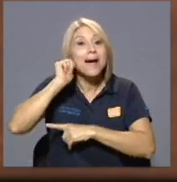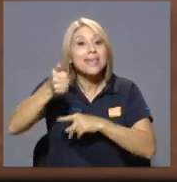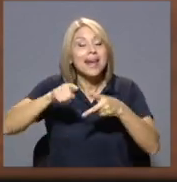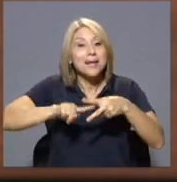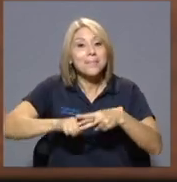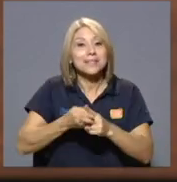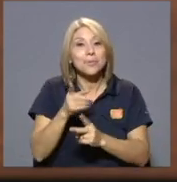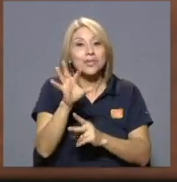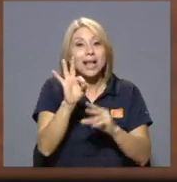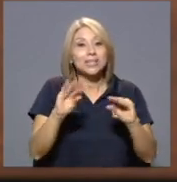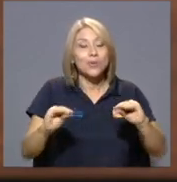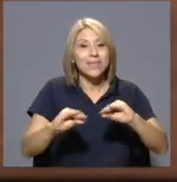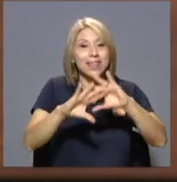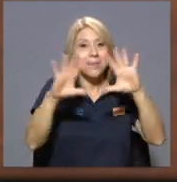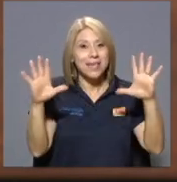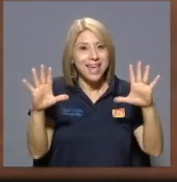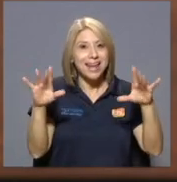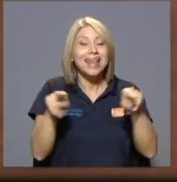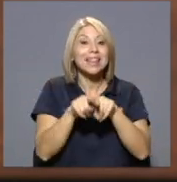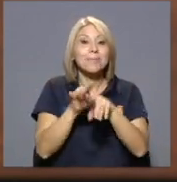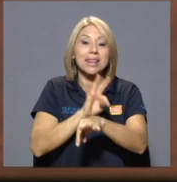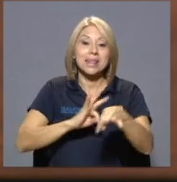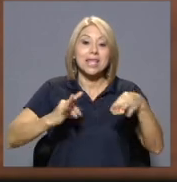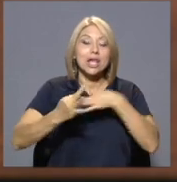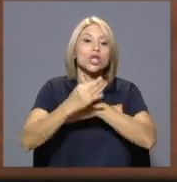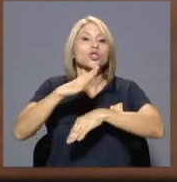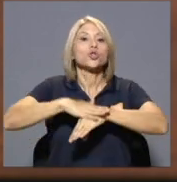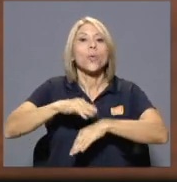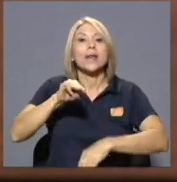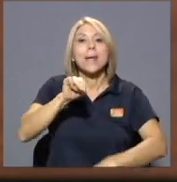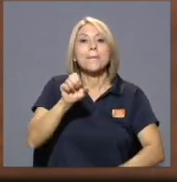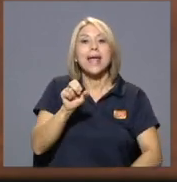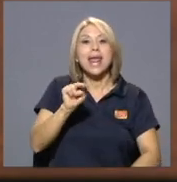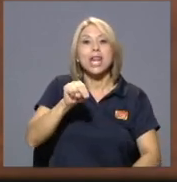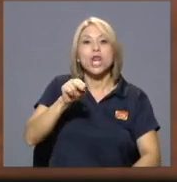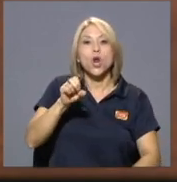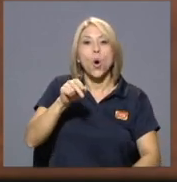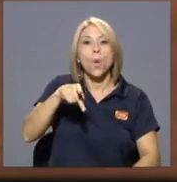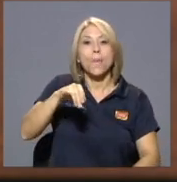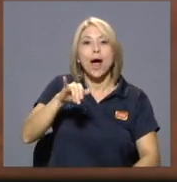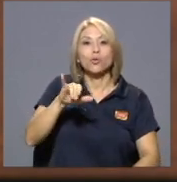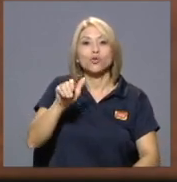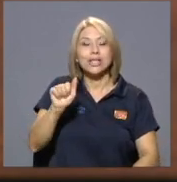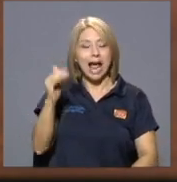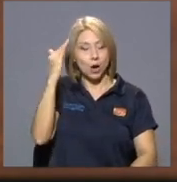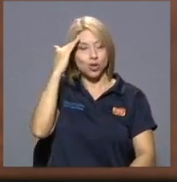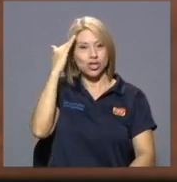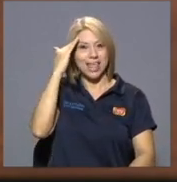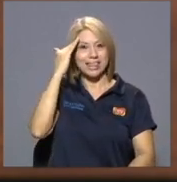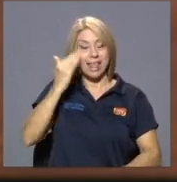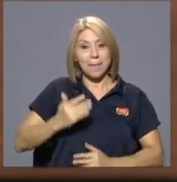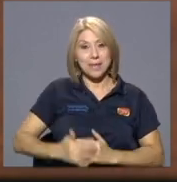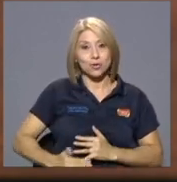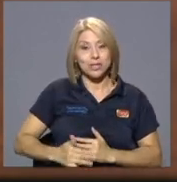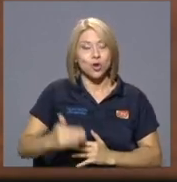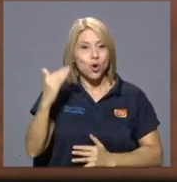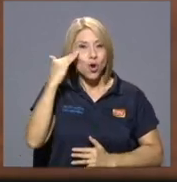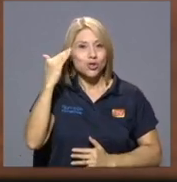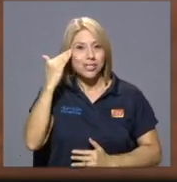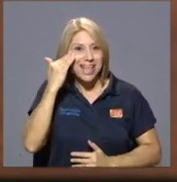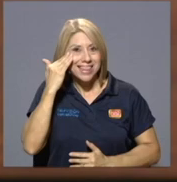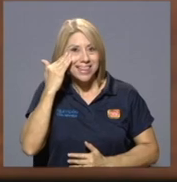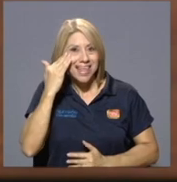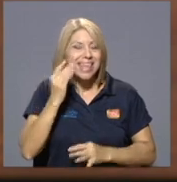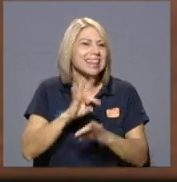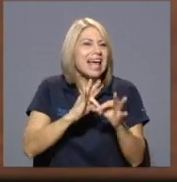mañana. Hay talleres sobre menopausia consciente, menstruación consciente, talleres de autodefensa. Me explico, se acopla la propuesta